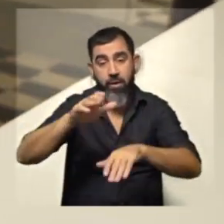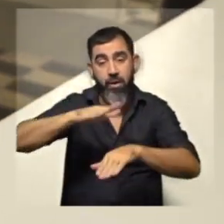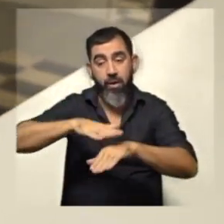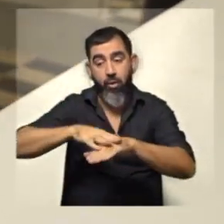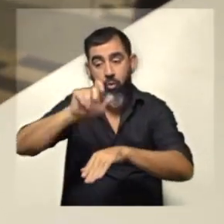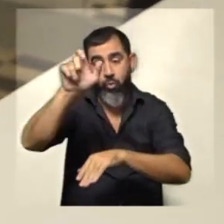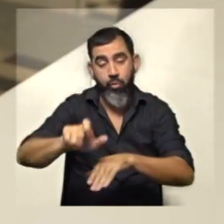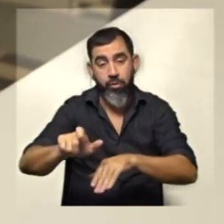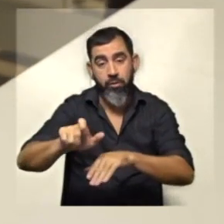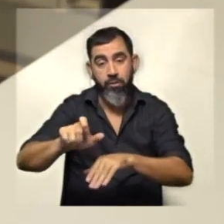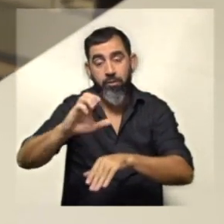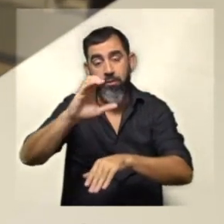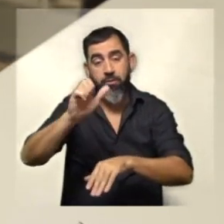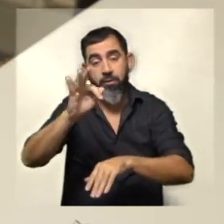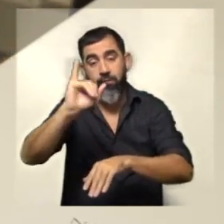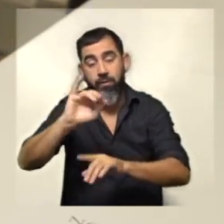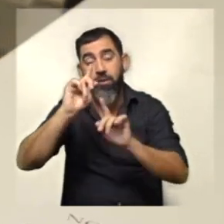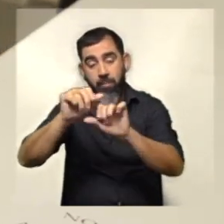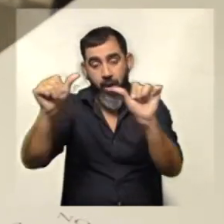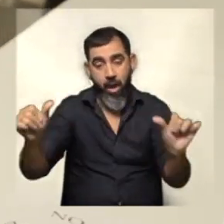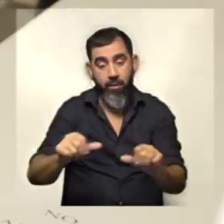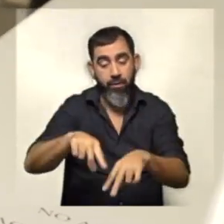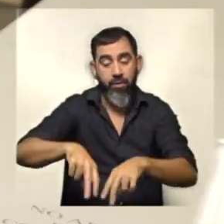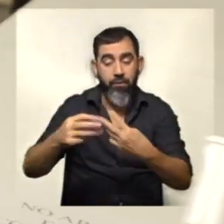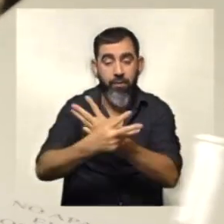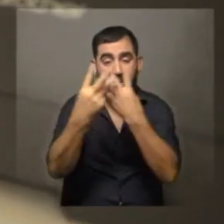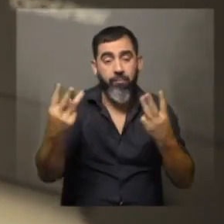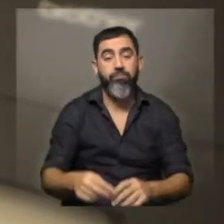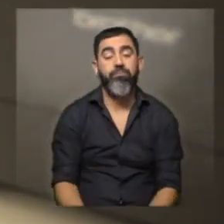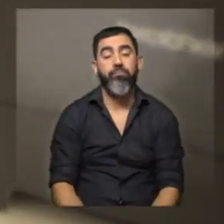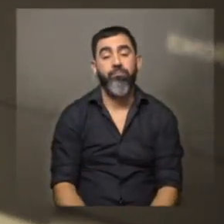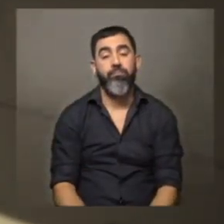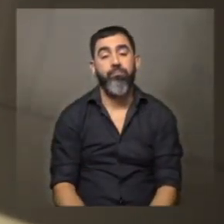responsables lo que es el CEFI y mismo la actividad de investigación que van a desarrollar.